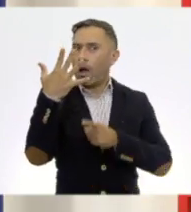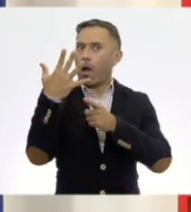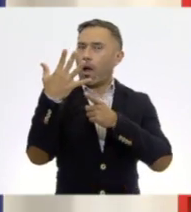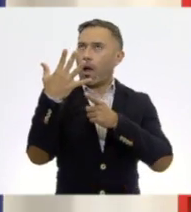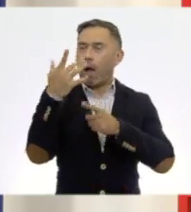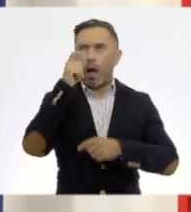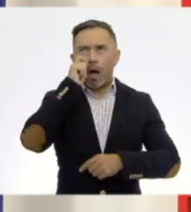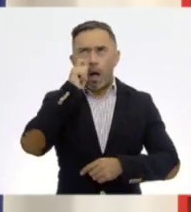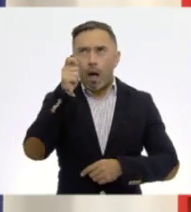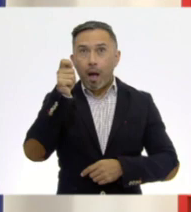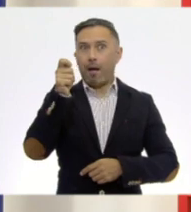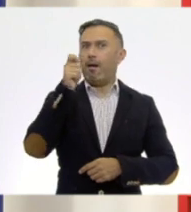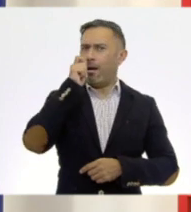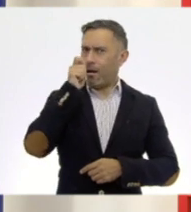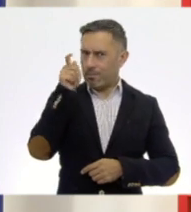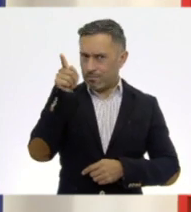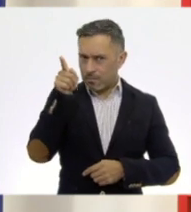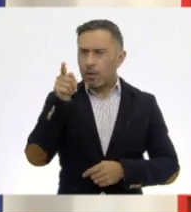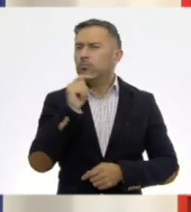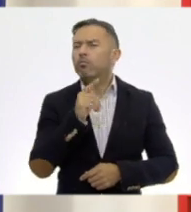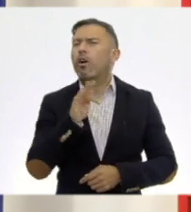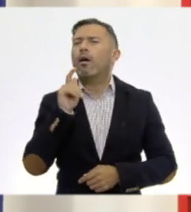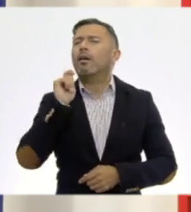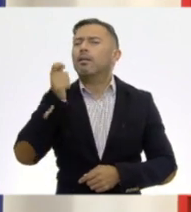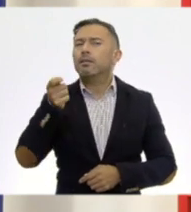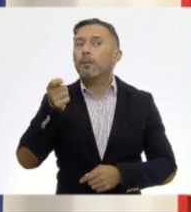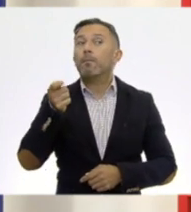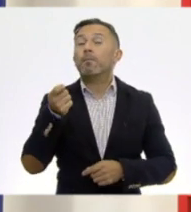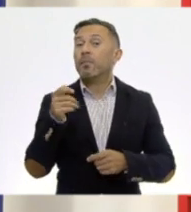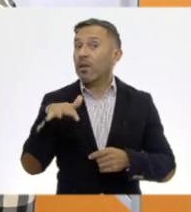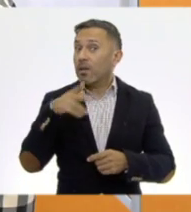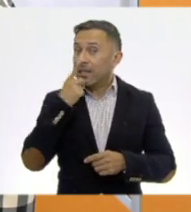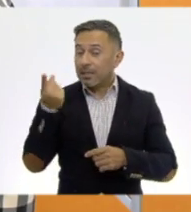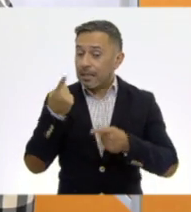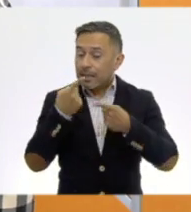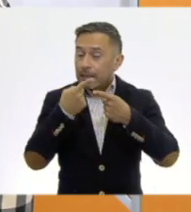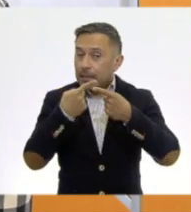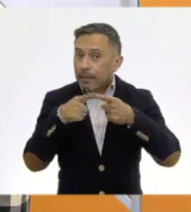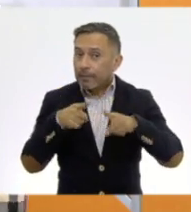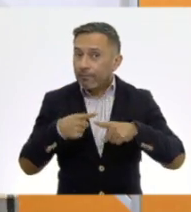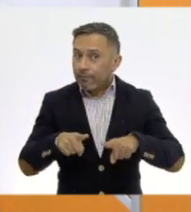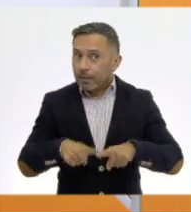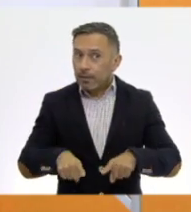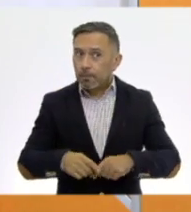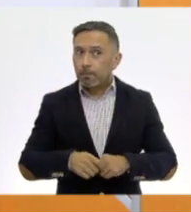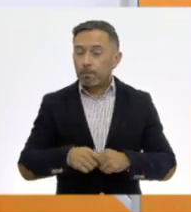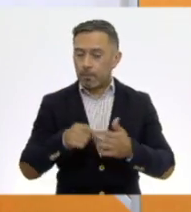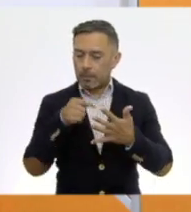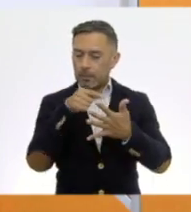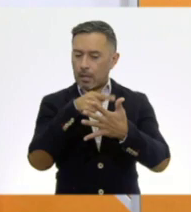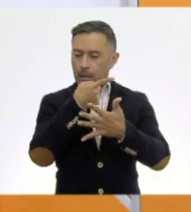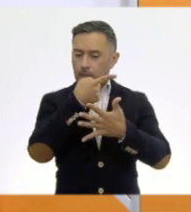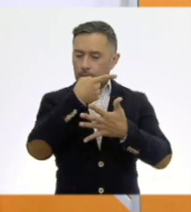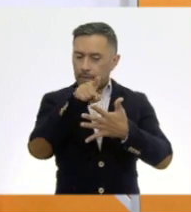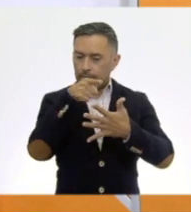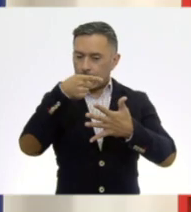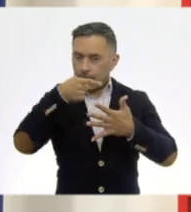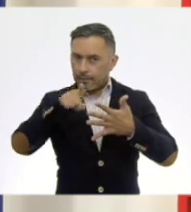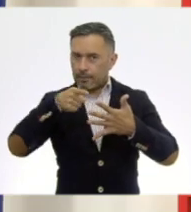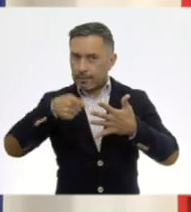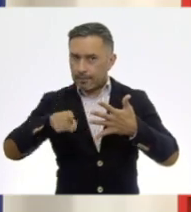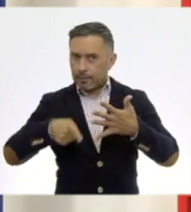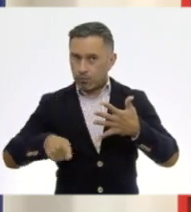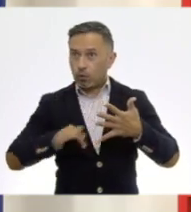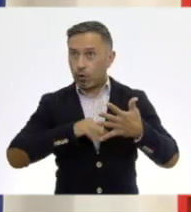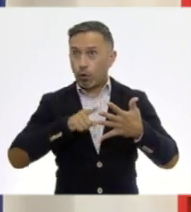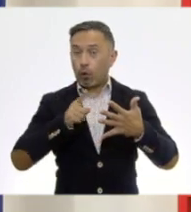Ajá. ¿Y qué dice que tiene? ¿Que son qué? Diferentes. Son diferentes cada una de esas aristas. Longitudes.